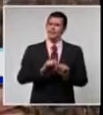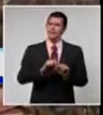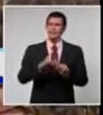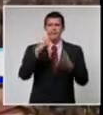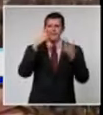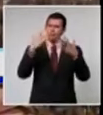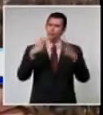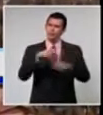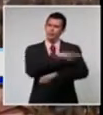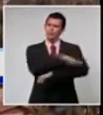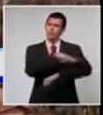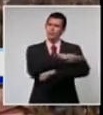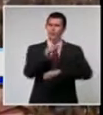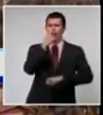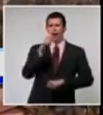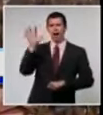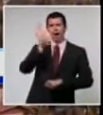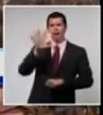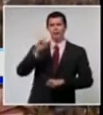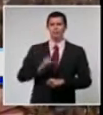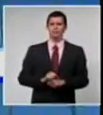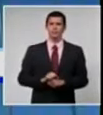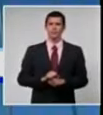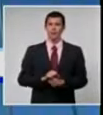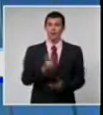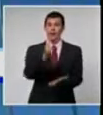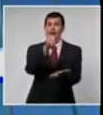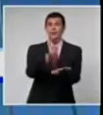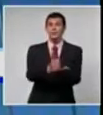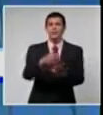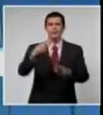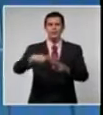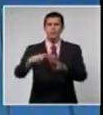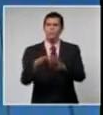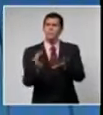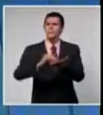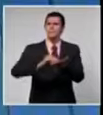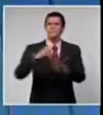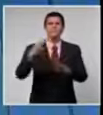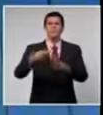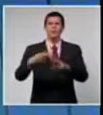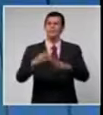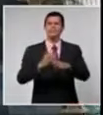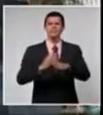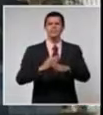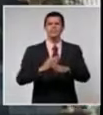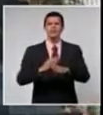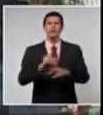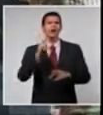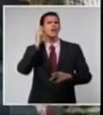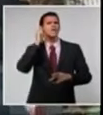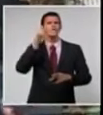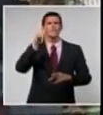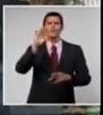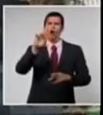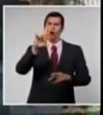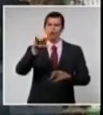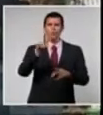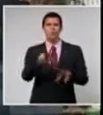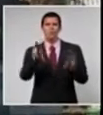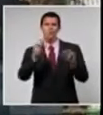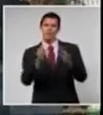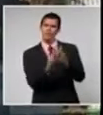pies del monte Ntoto. Asiento de reyes, reinas, emperadores, leyendas, Etiopía tiene una historia